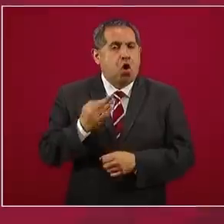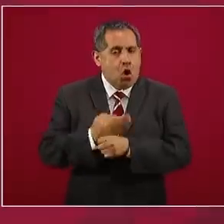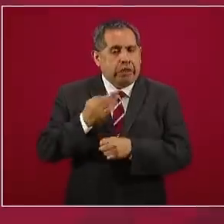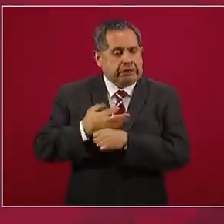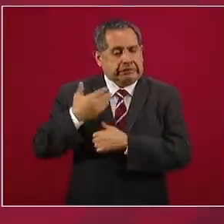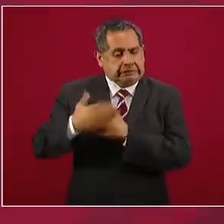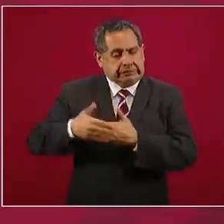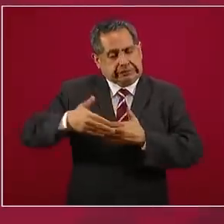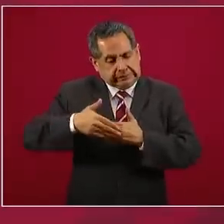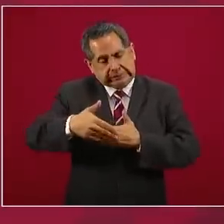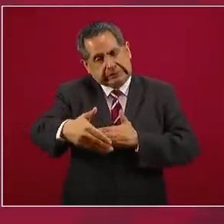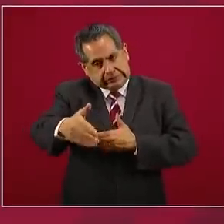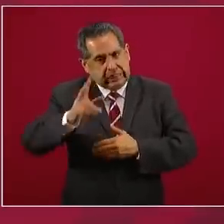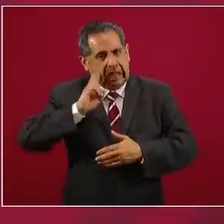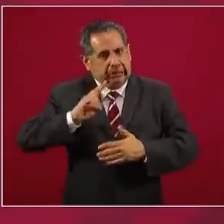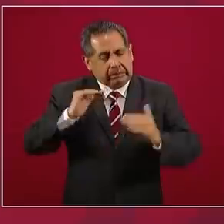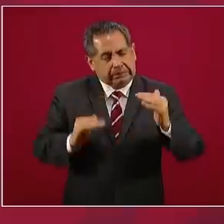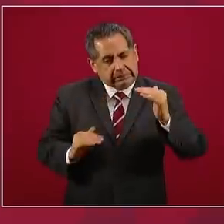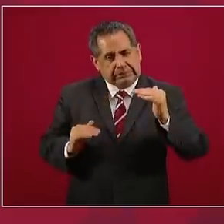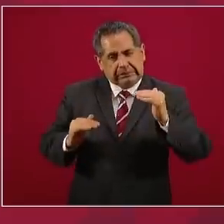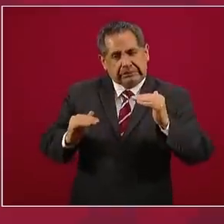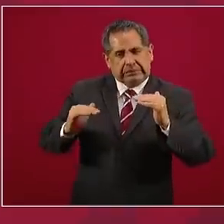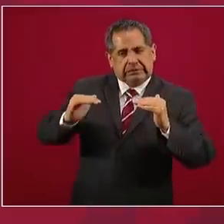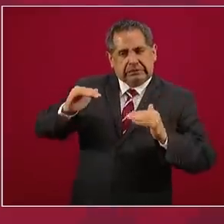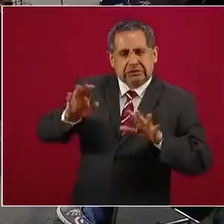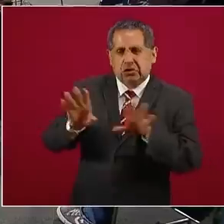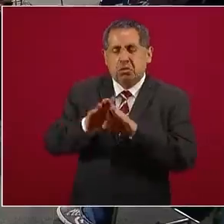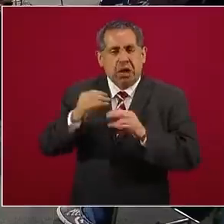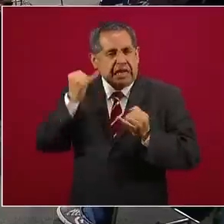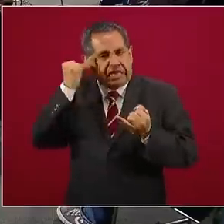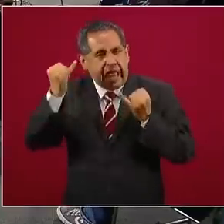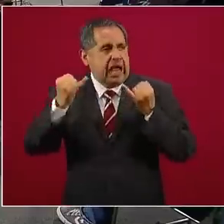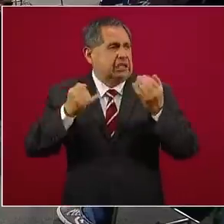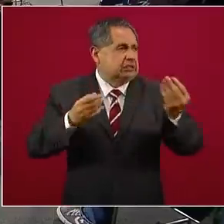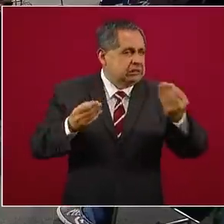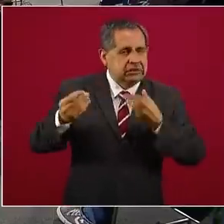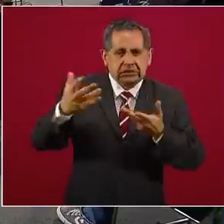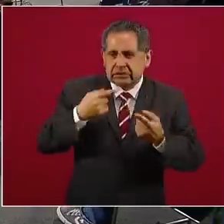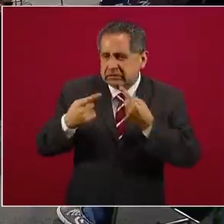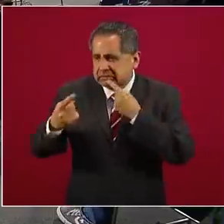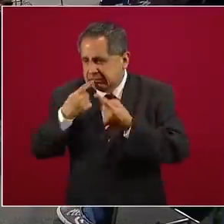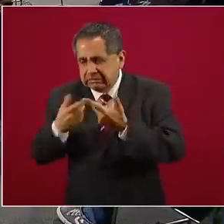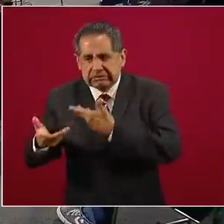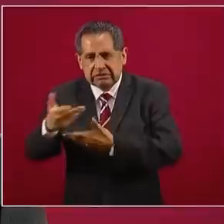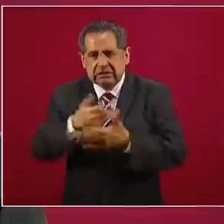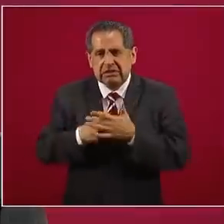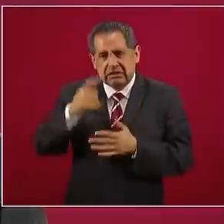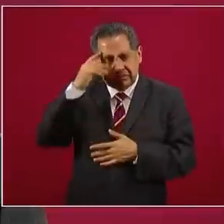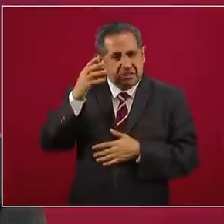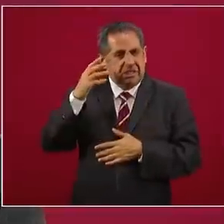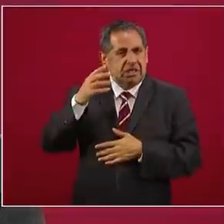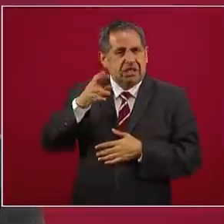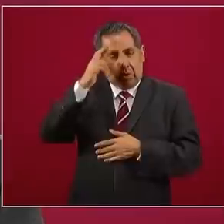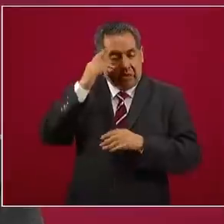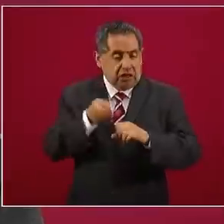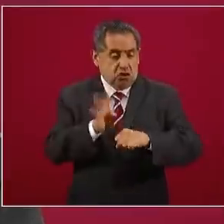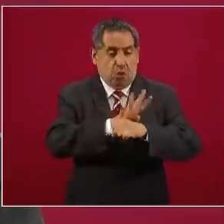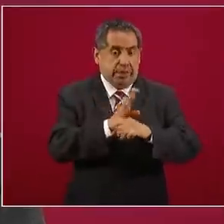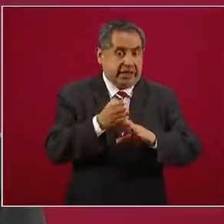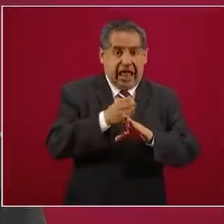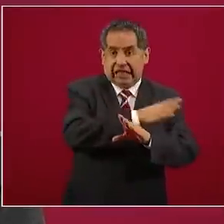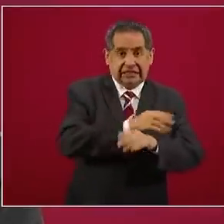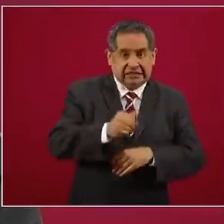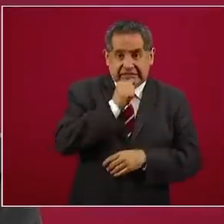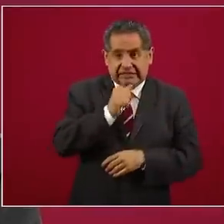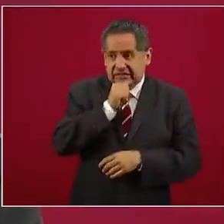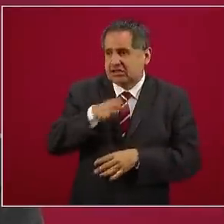oportunidad próximamente de retomar ideas que conversábamos antes del COVID sobre el estado en el que estaba el Sistema Nacional